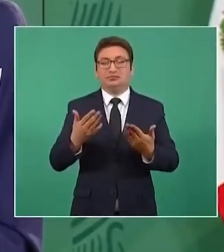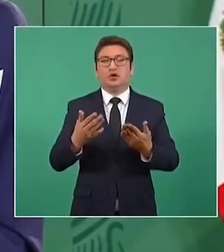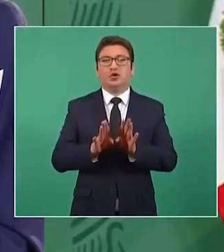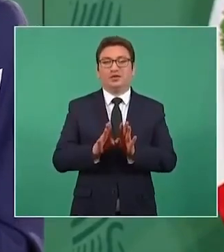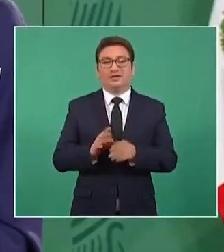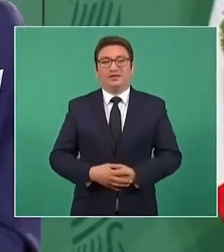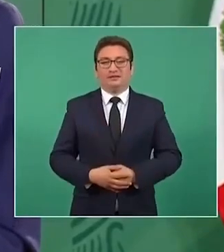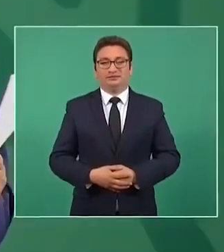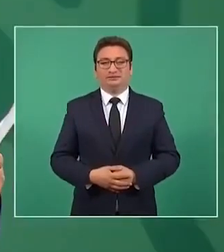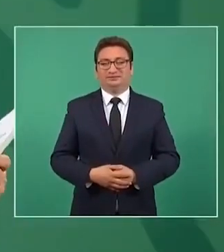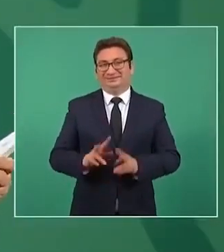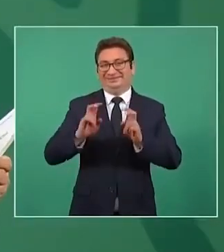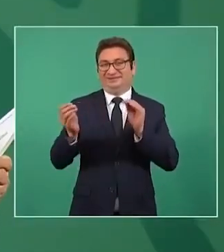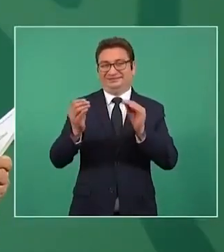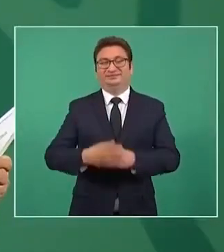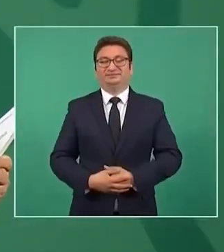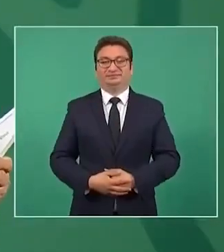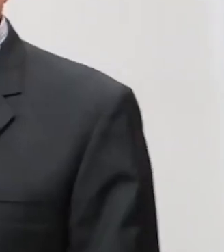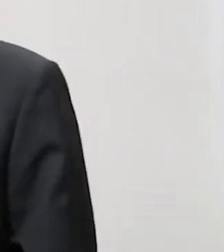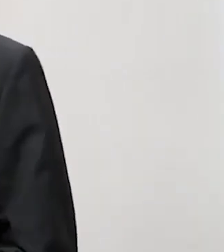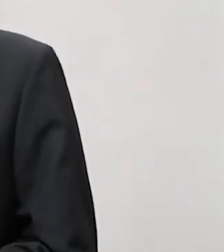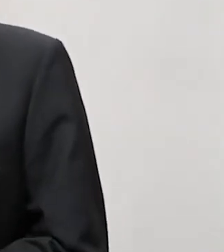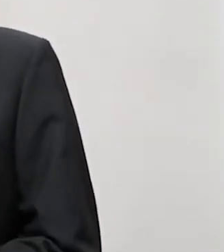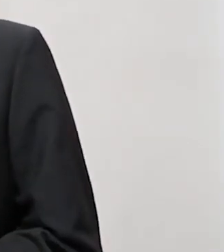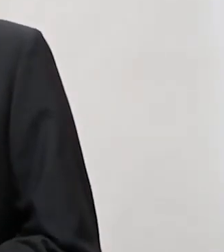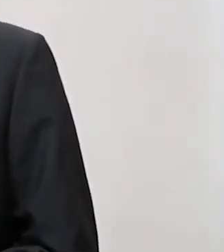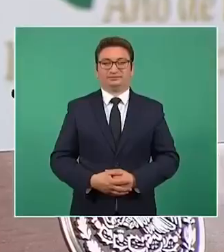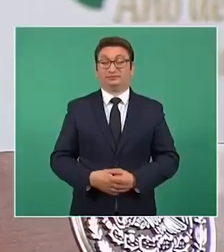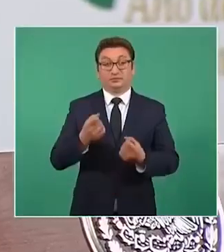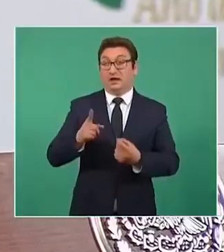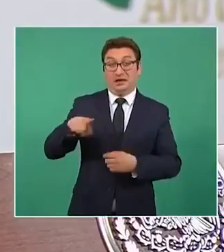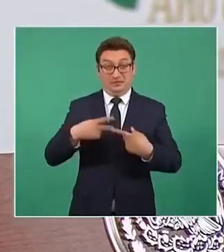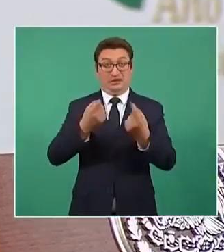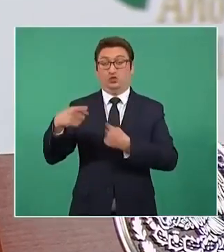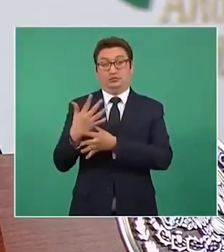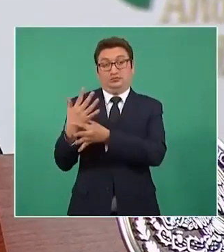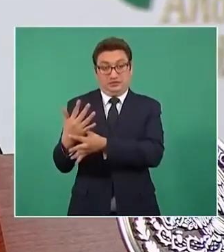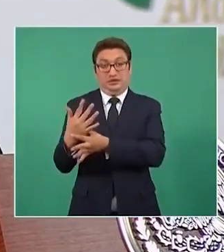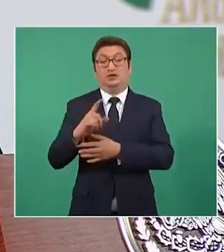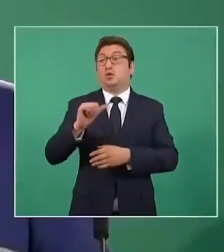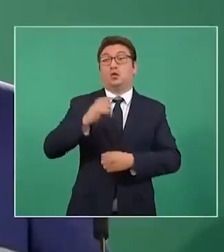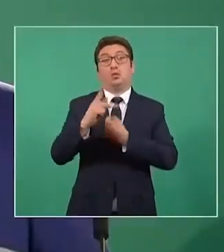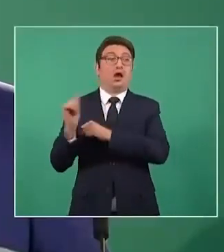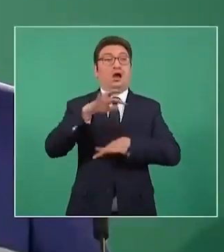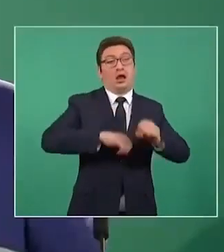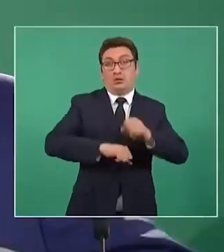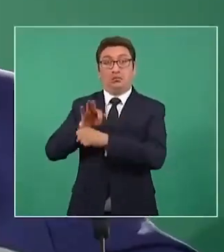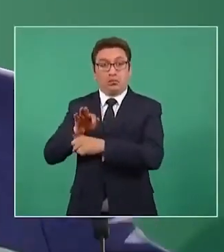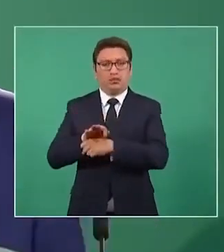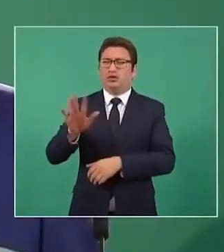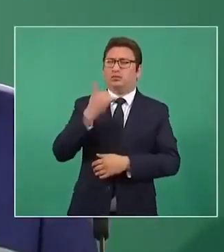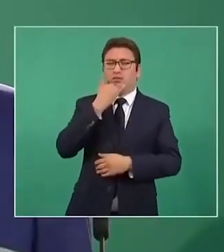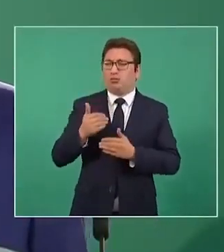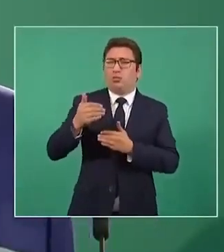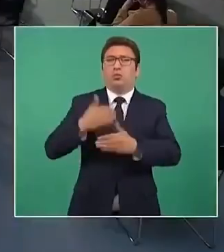que no entraba en la mochila de la salvación. Andrés Manuel, bibliotecario López Obrador, le pide a España que no sea mierda y que cambien sus